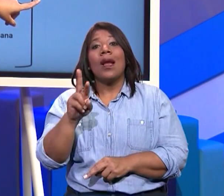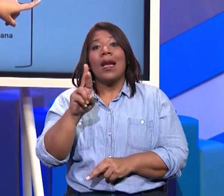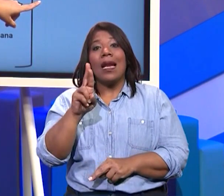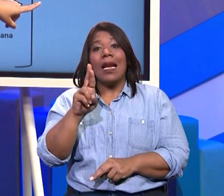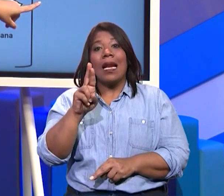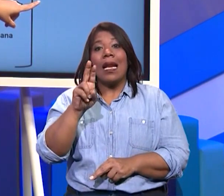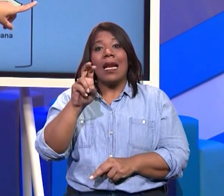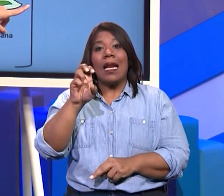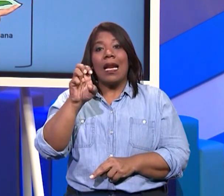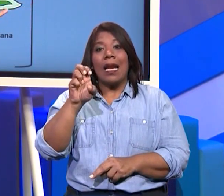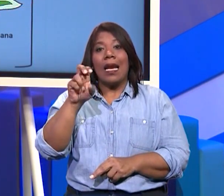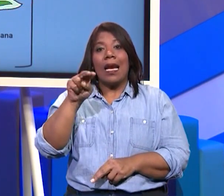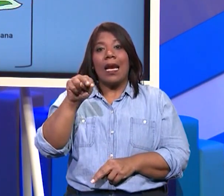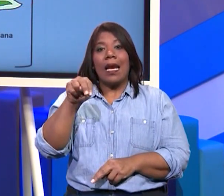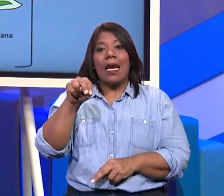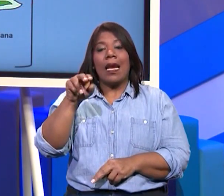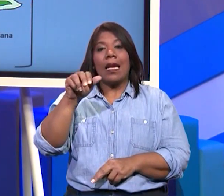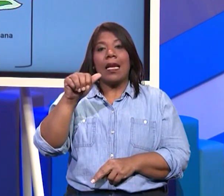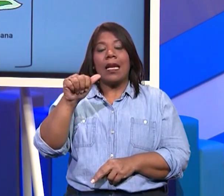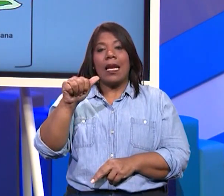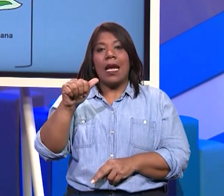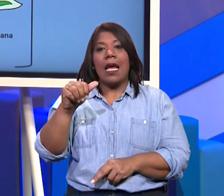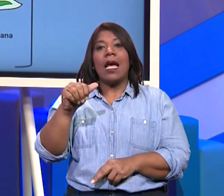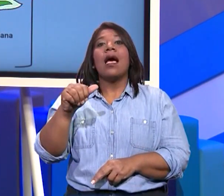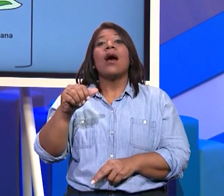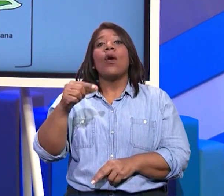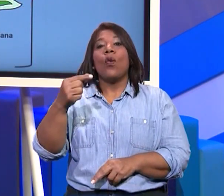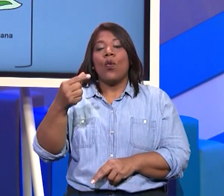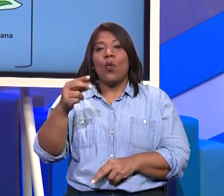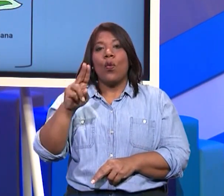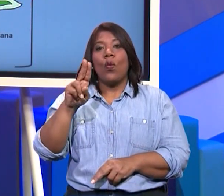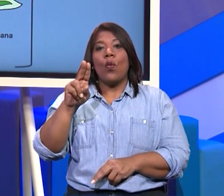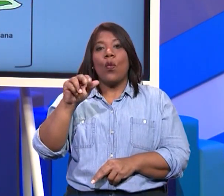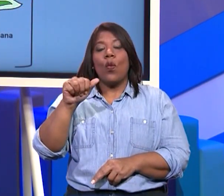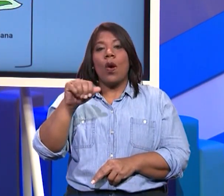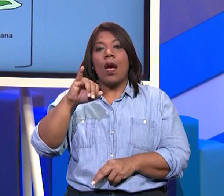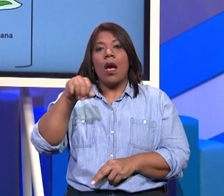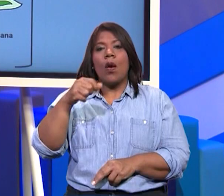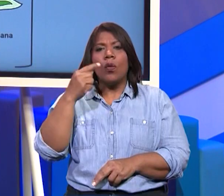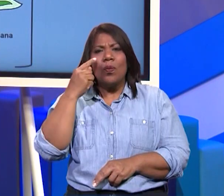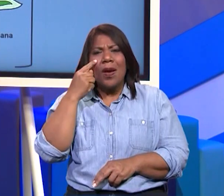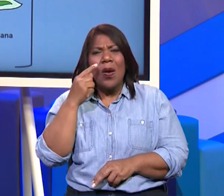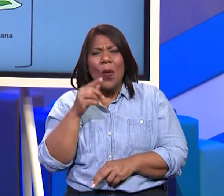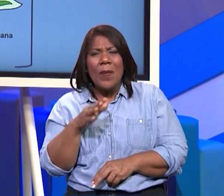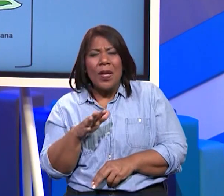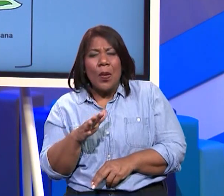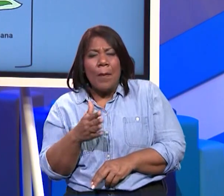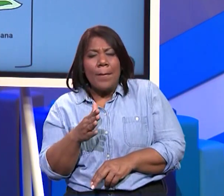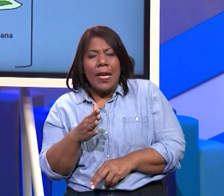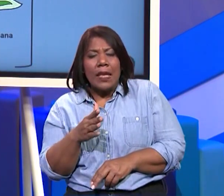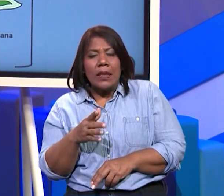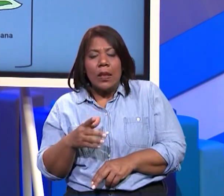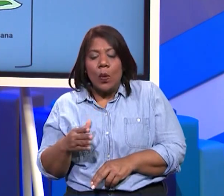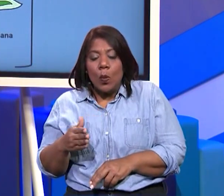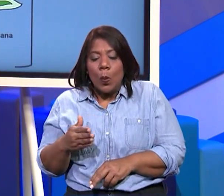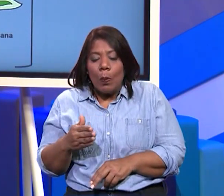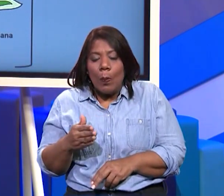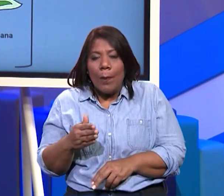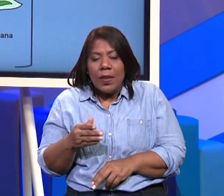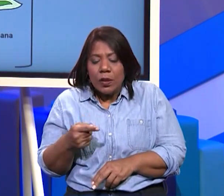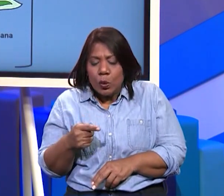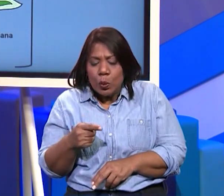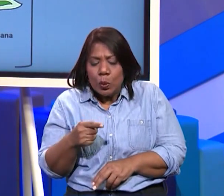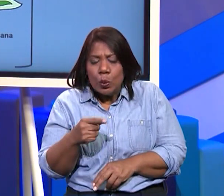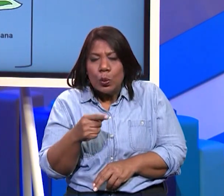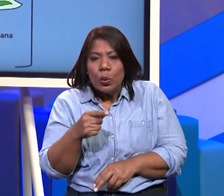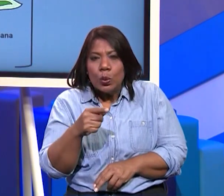renacuajos. ¿Sí? Los renacuajos parecen pececitos, sardinitas, pero no lo son. Son